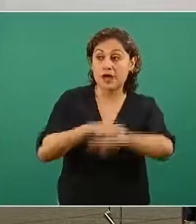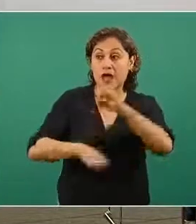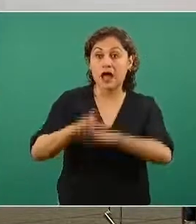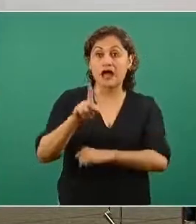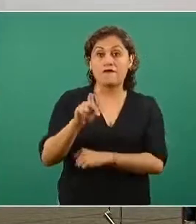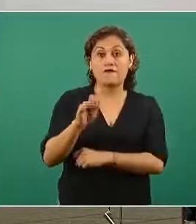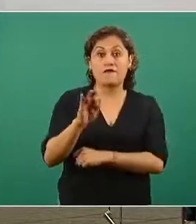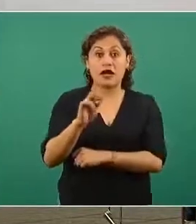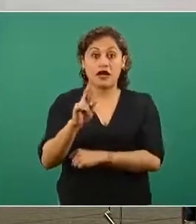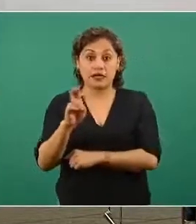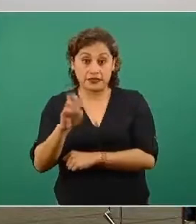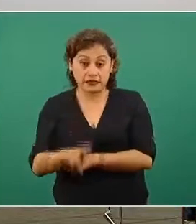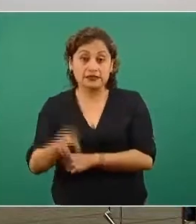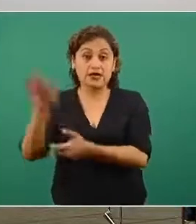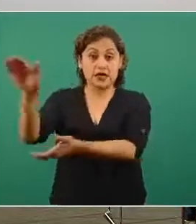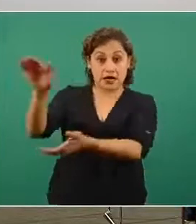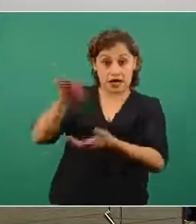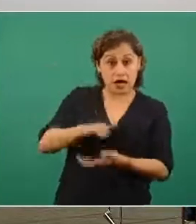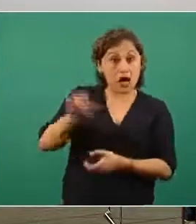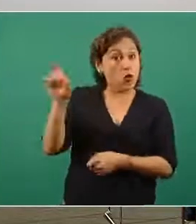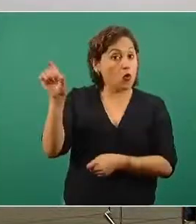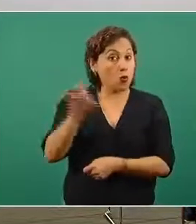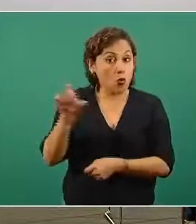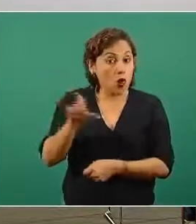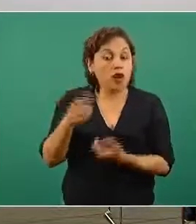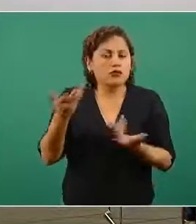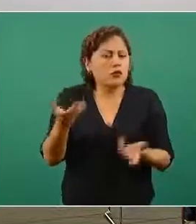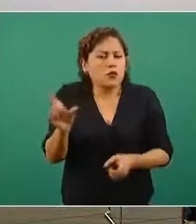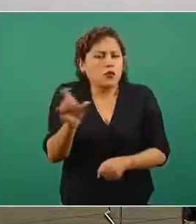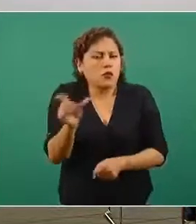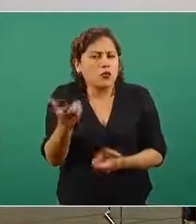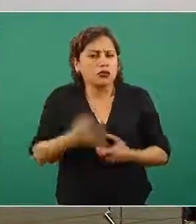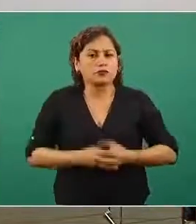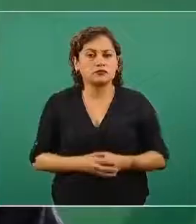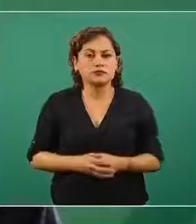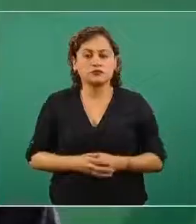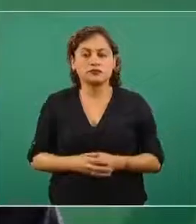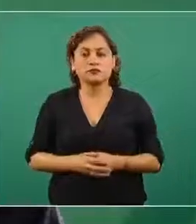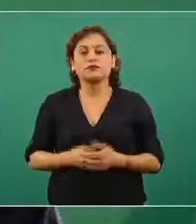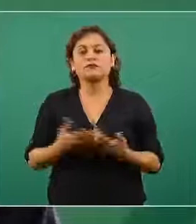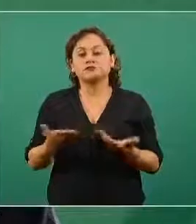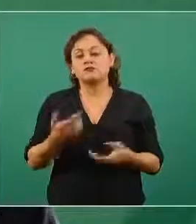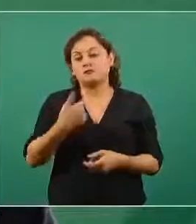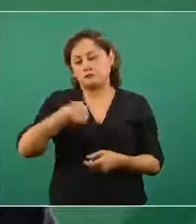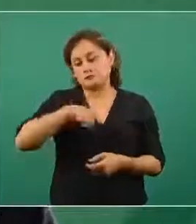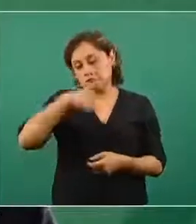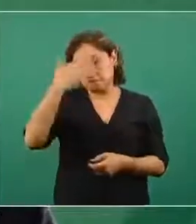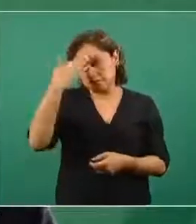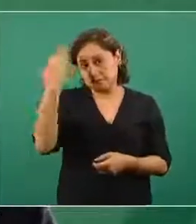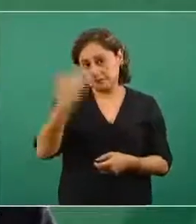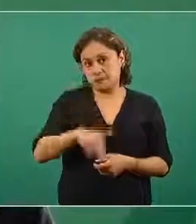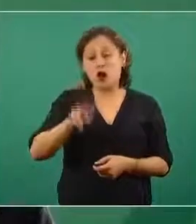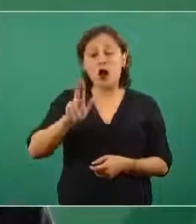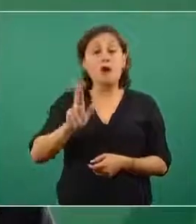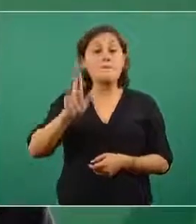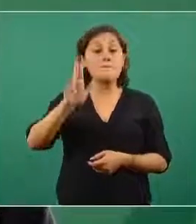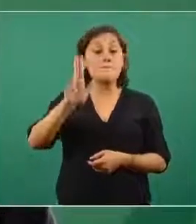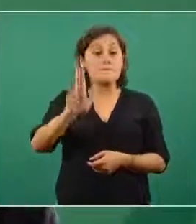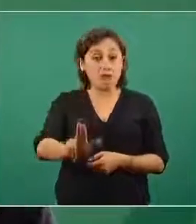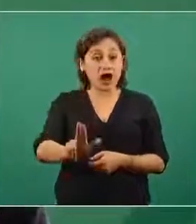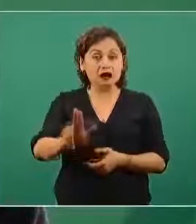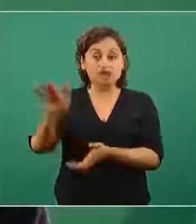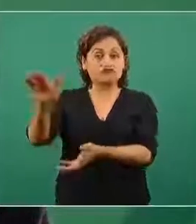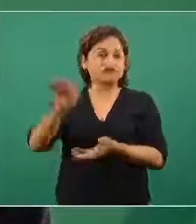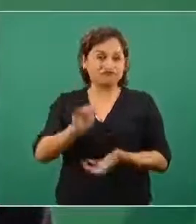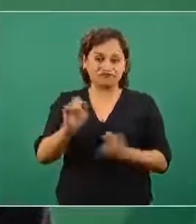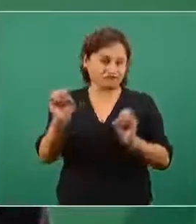martes vayan a llegar más como los martes anteriores. No, lo que sí sabemos es que este martes no hay expectativa de llegada de vacuna, por